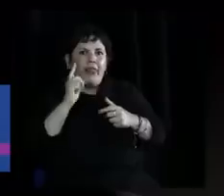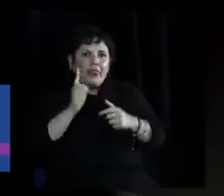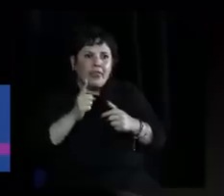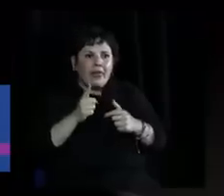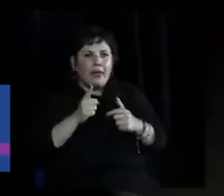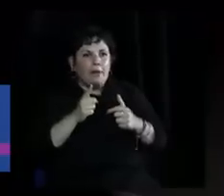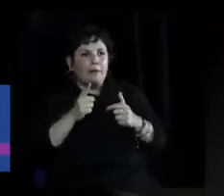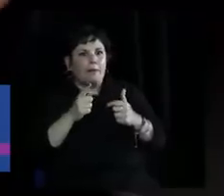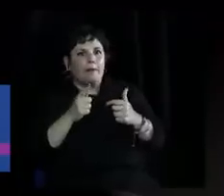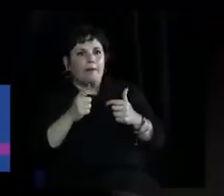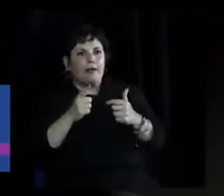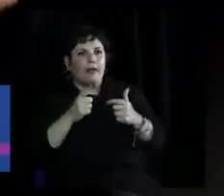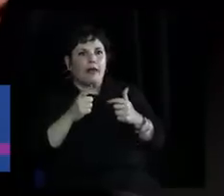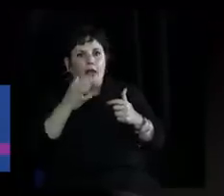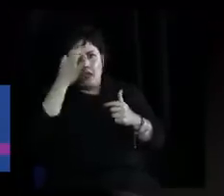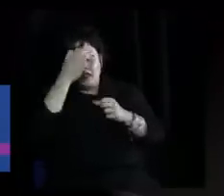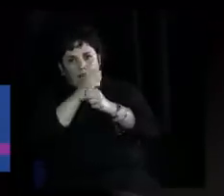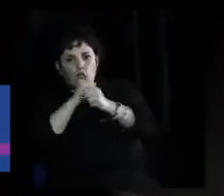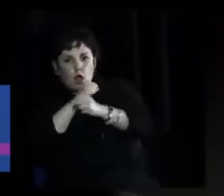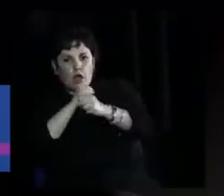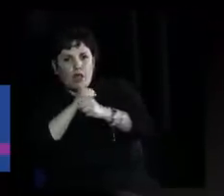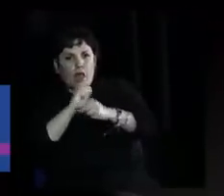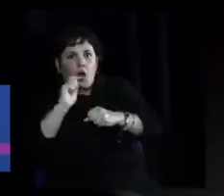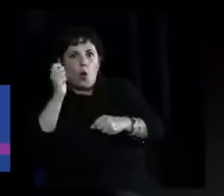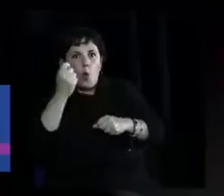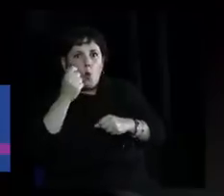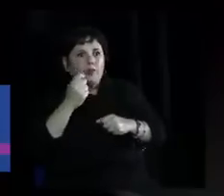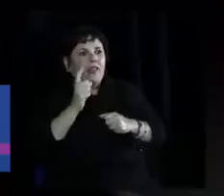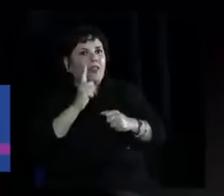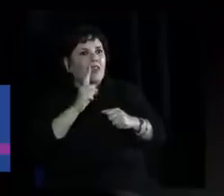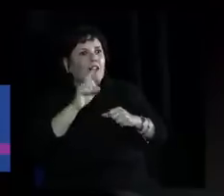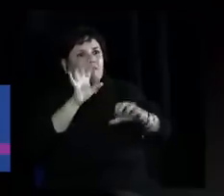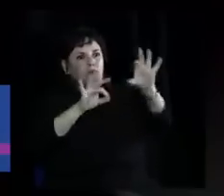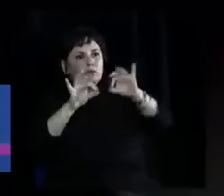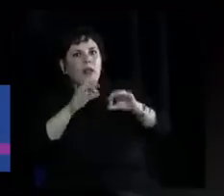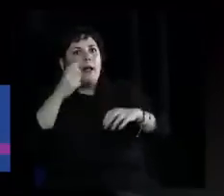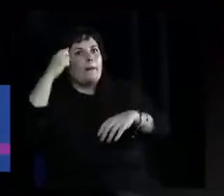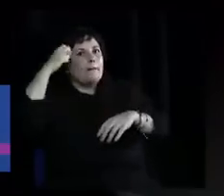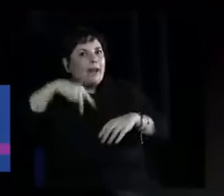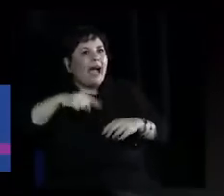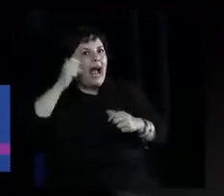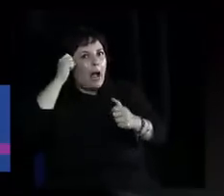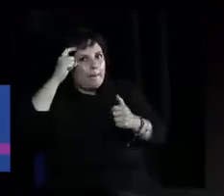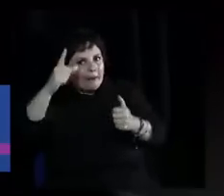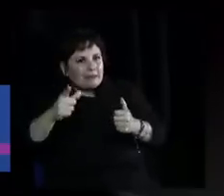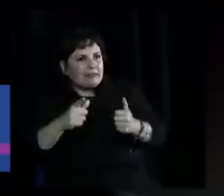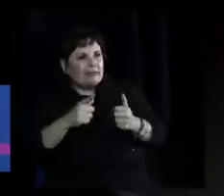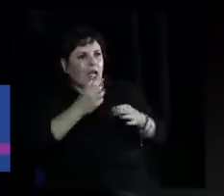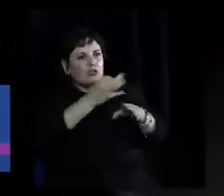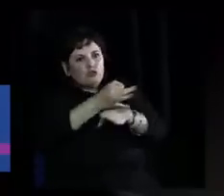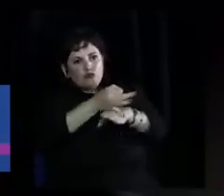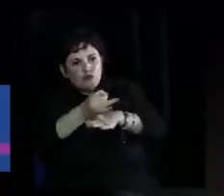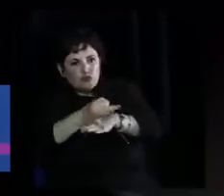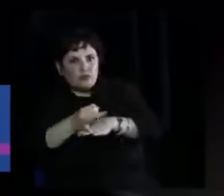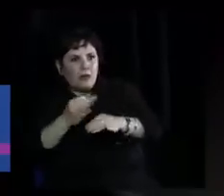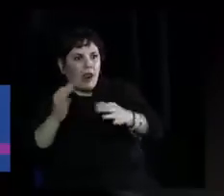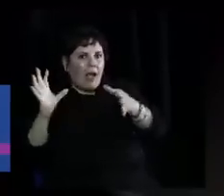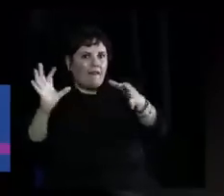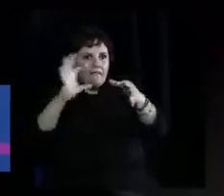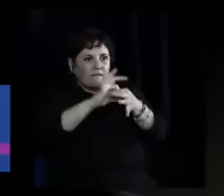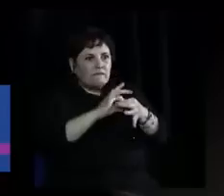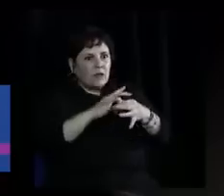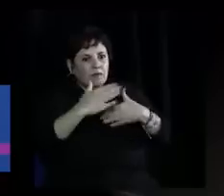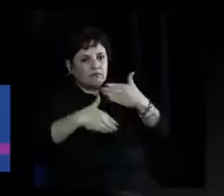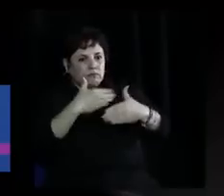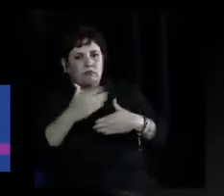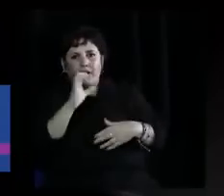que tenés que con alto componente tecnológico como es la UTE, si vos no tenés planes de capacitación, formación, si vos no activás todo ese engranaje, como